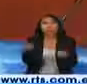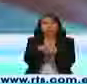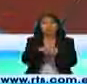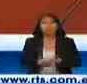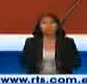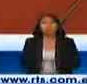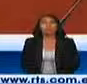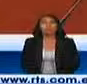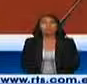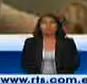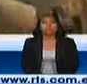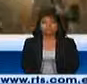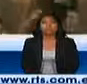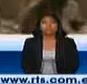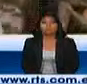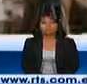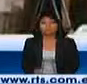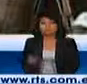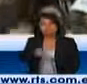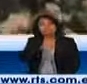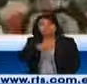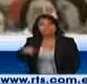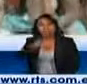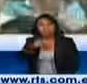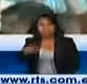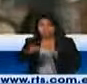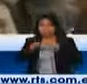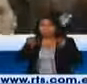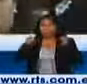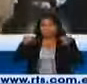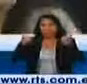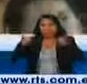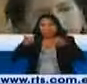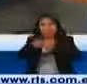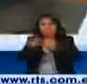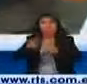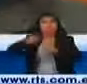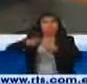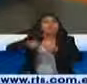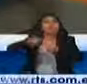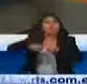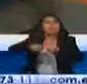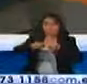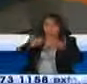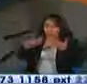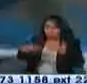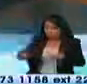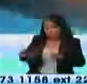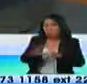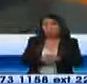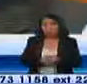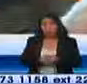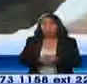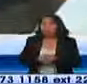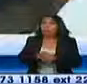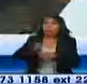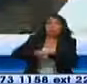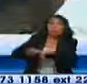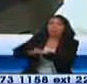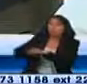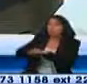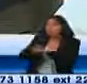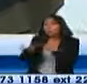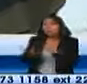Afirman haberse reunido en la Asamblea Popular de Quito sin ningún interés ni bandera política. Nosotros los que estamos desde una óptica